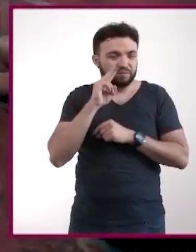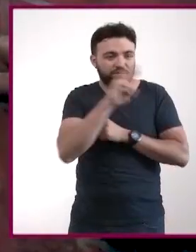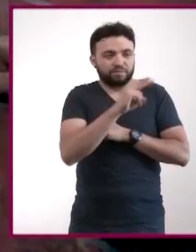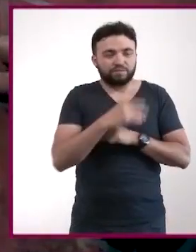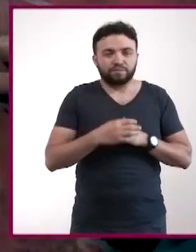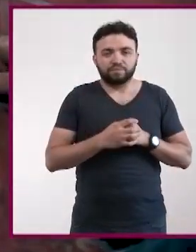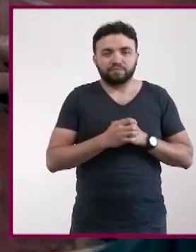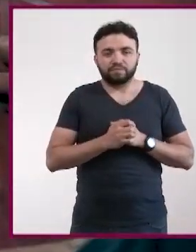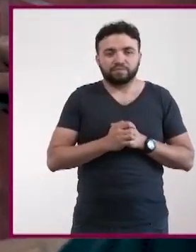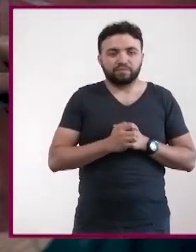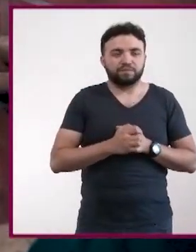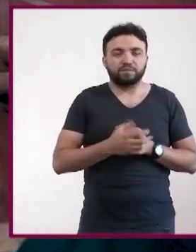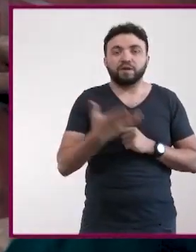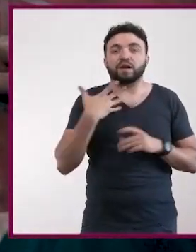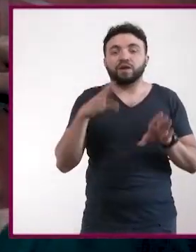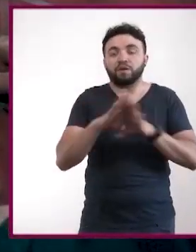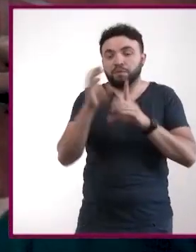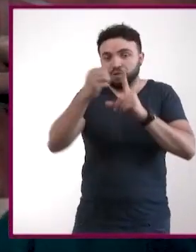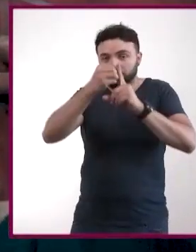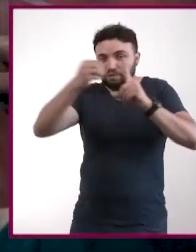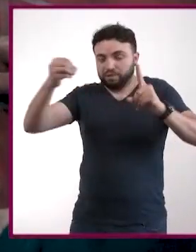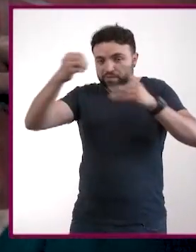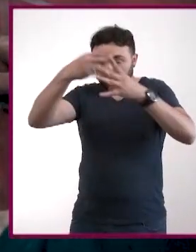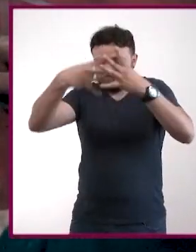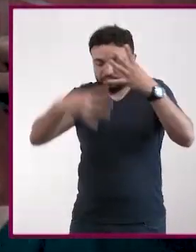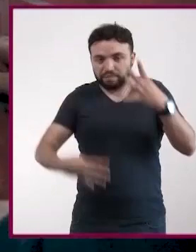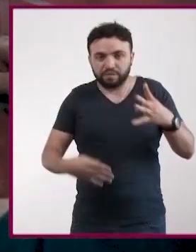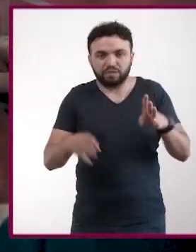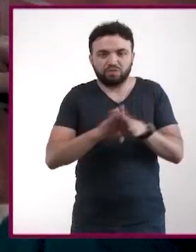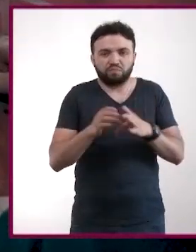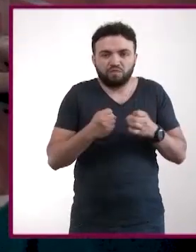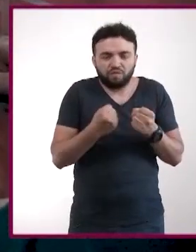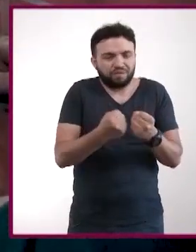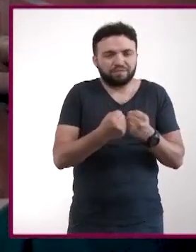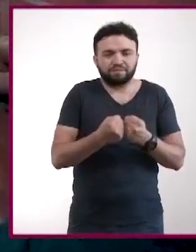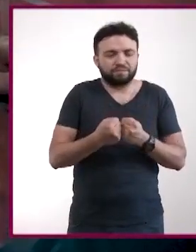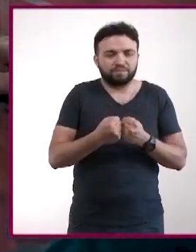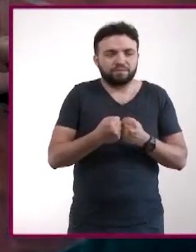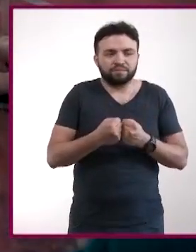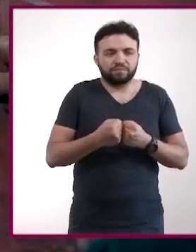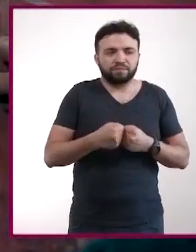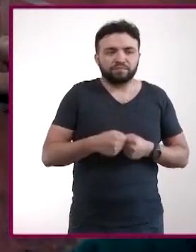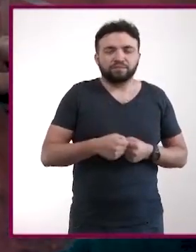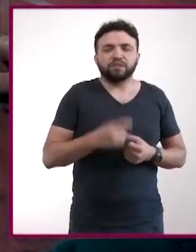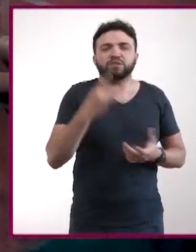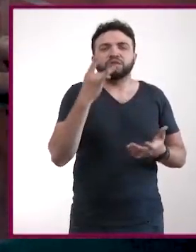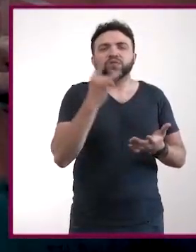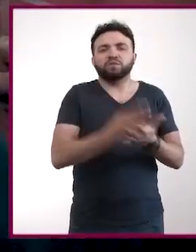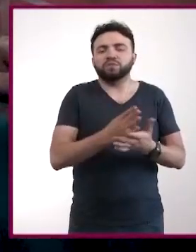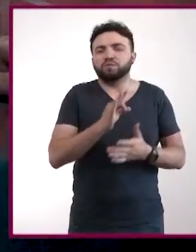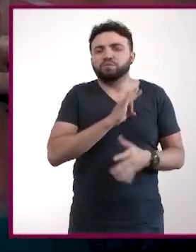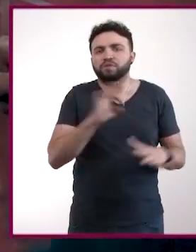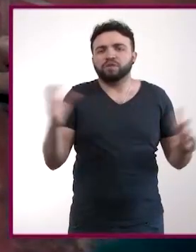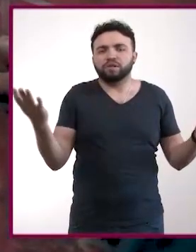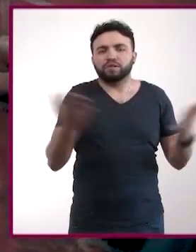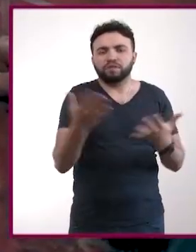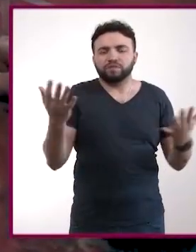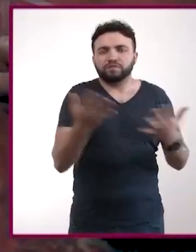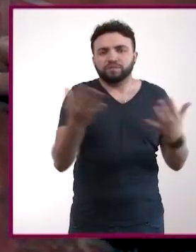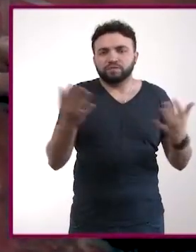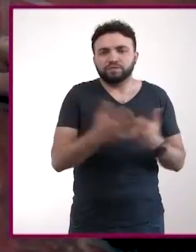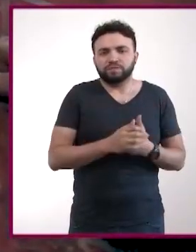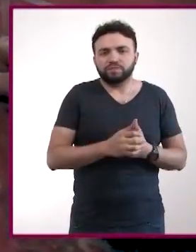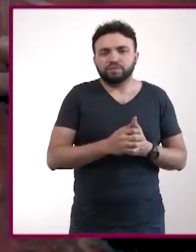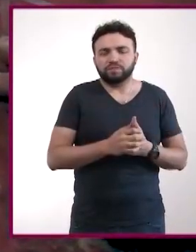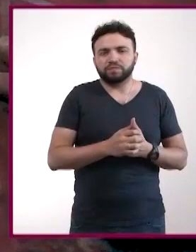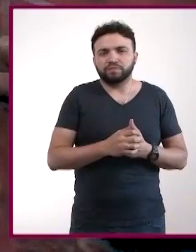que no es un proceso rígido. Lo único que podría ser